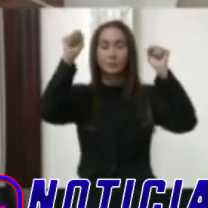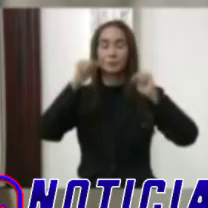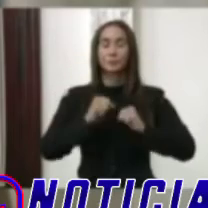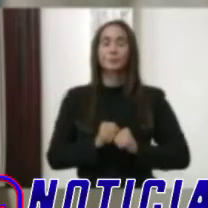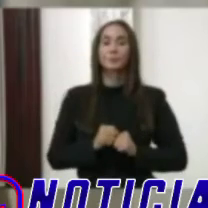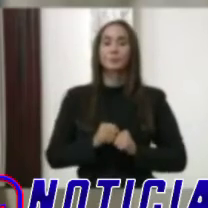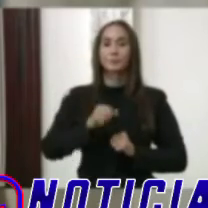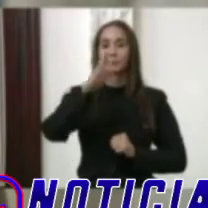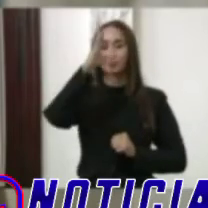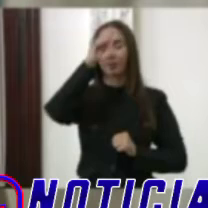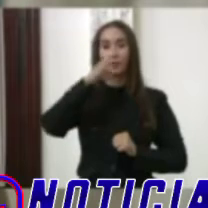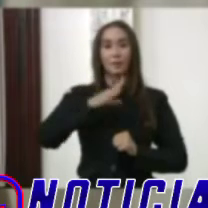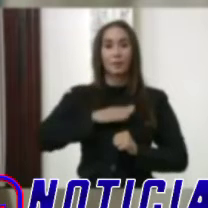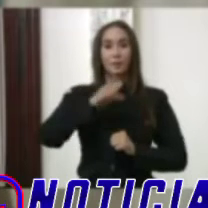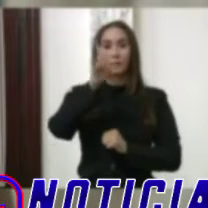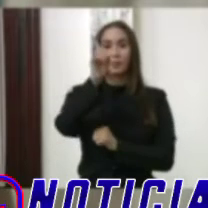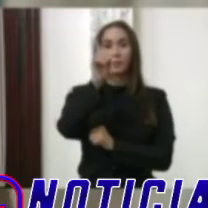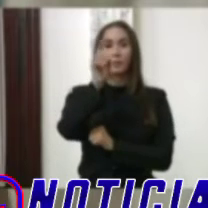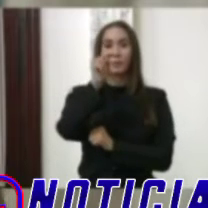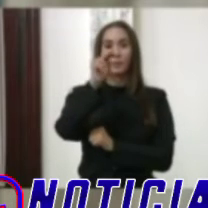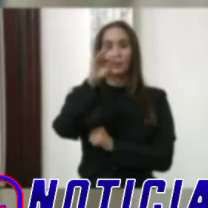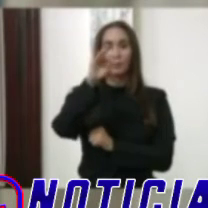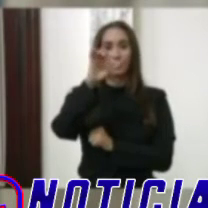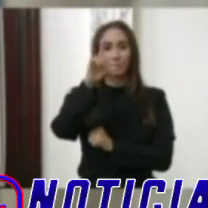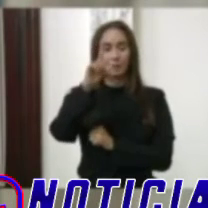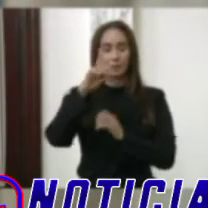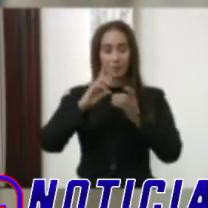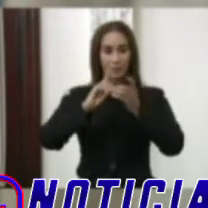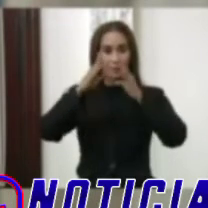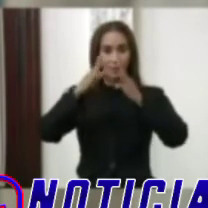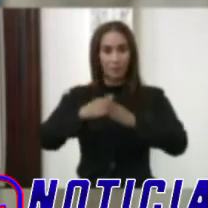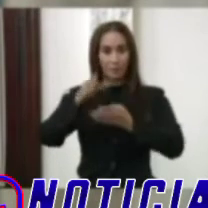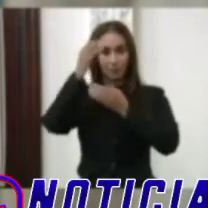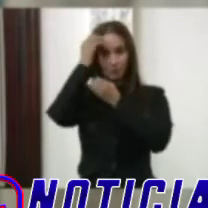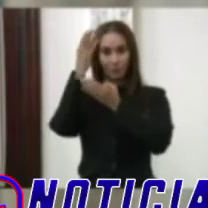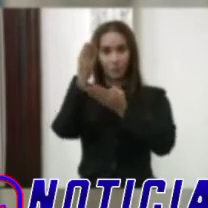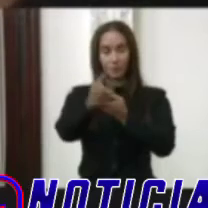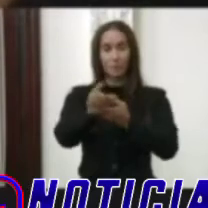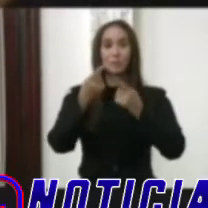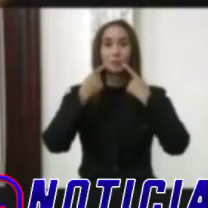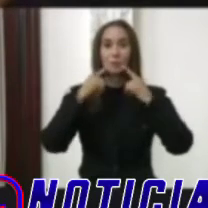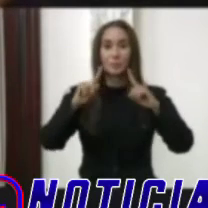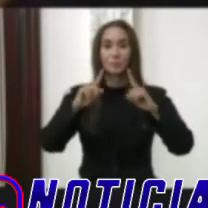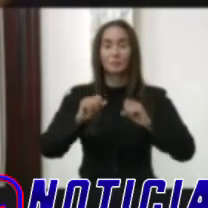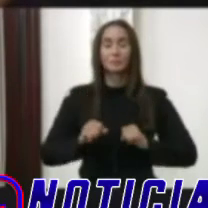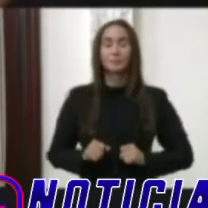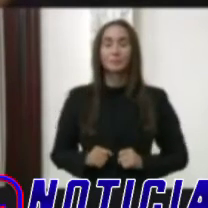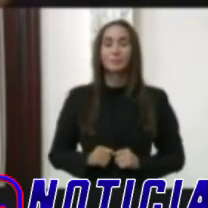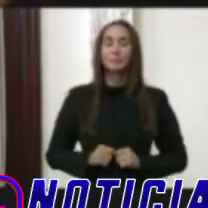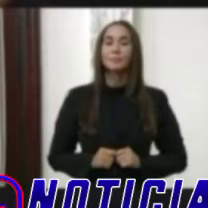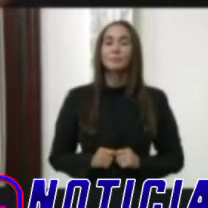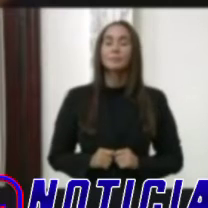Señor Daniel Archibald, director de Información y Prensa.